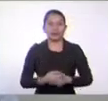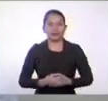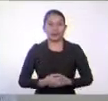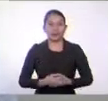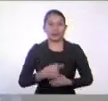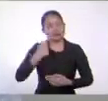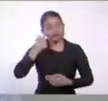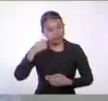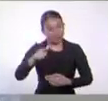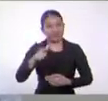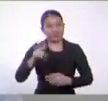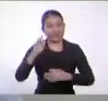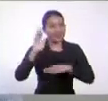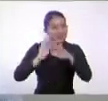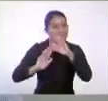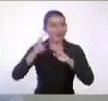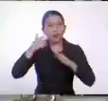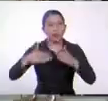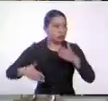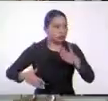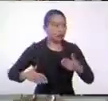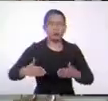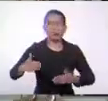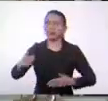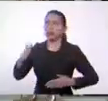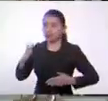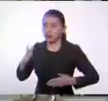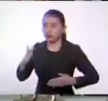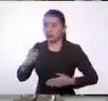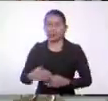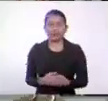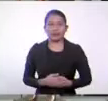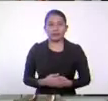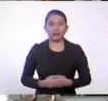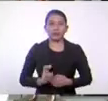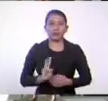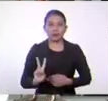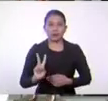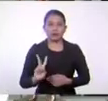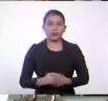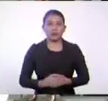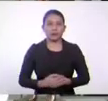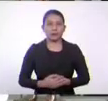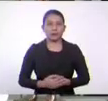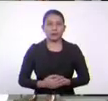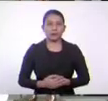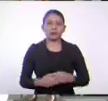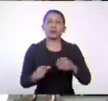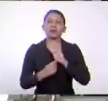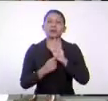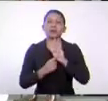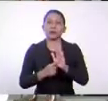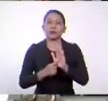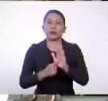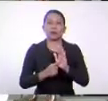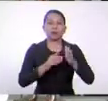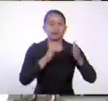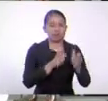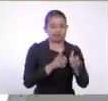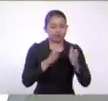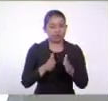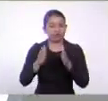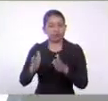es el caso de los robots. Número 2. Presentan patrones de